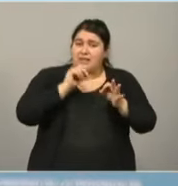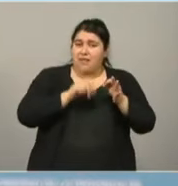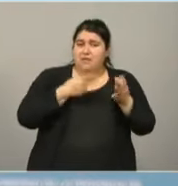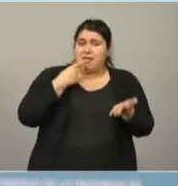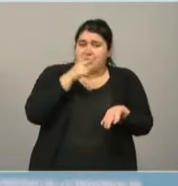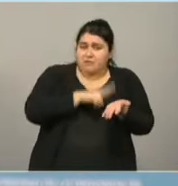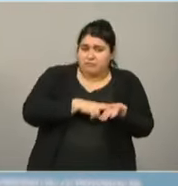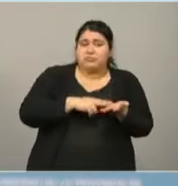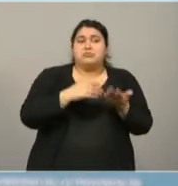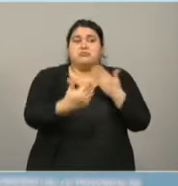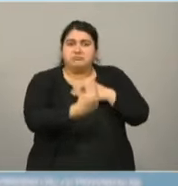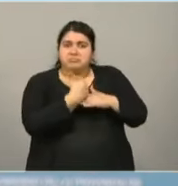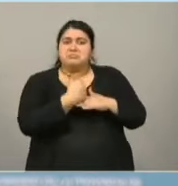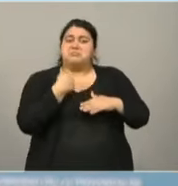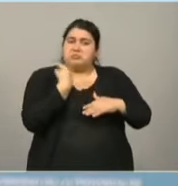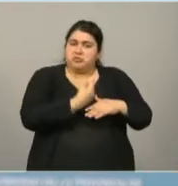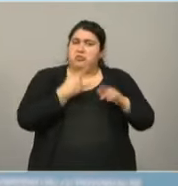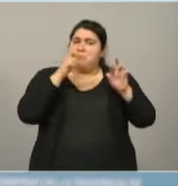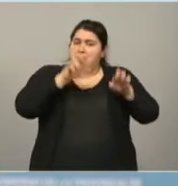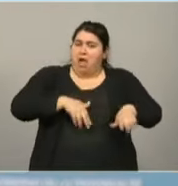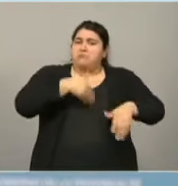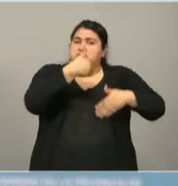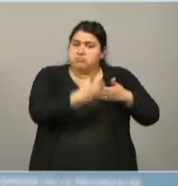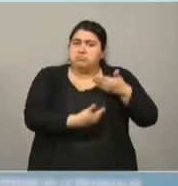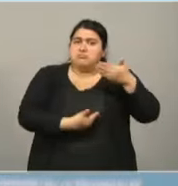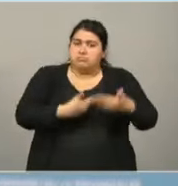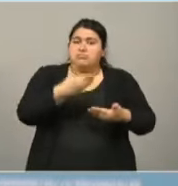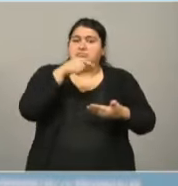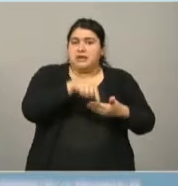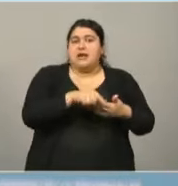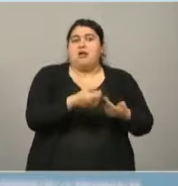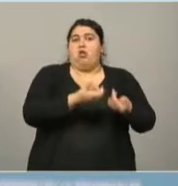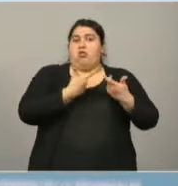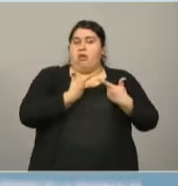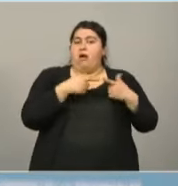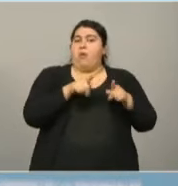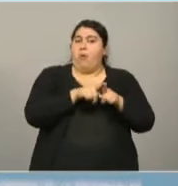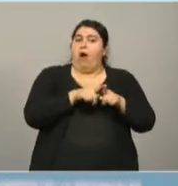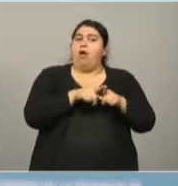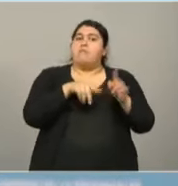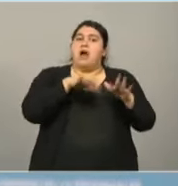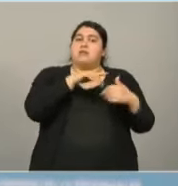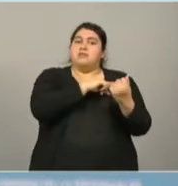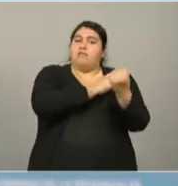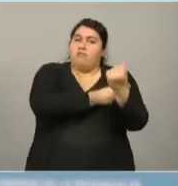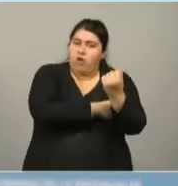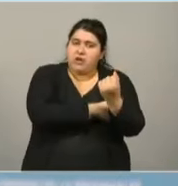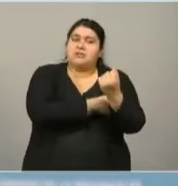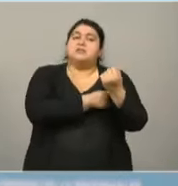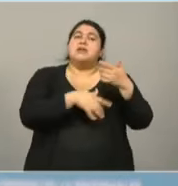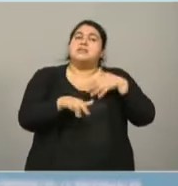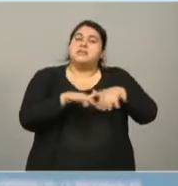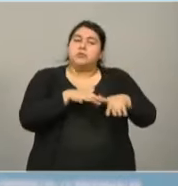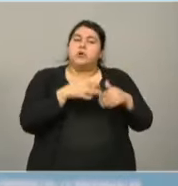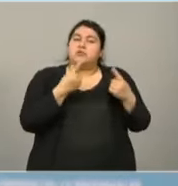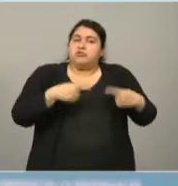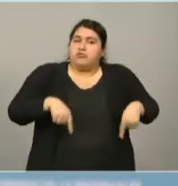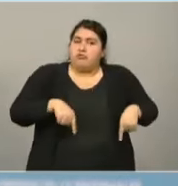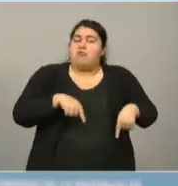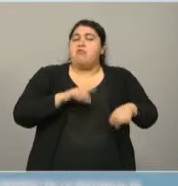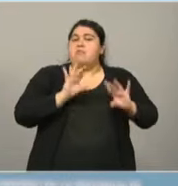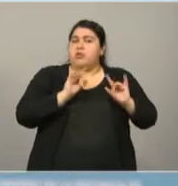tributaria que venimos llevando adelante que nos permite tener fortaleza aú en una situación